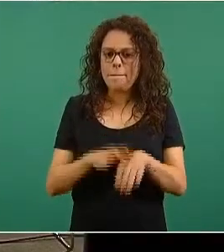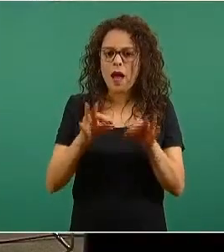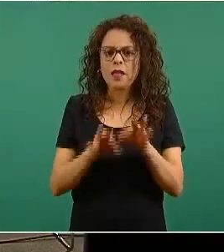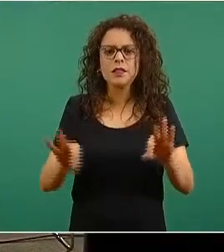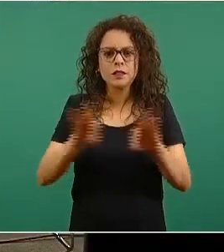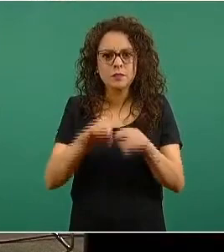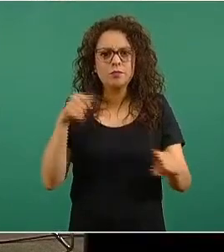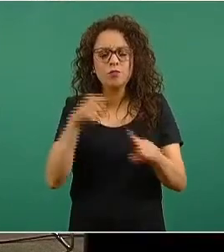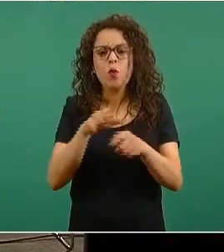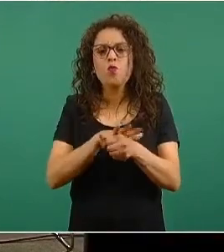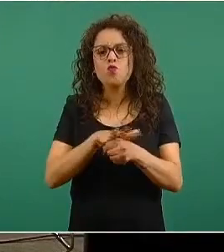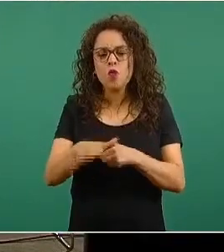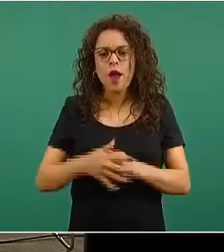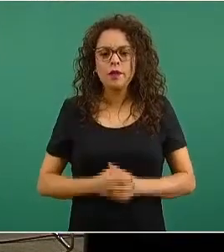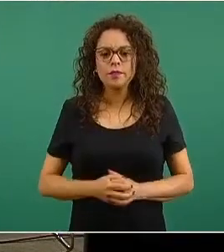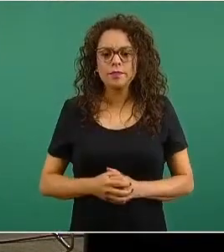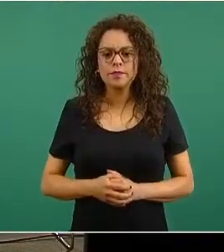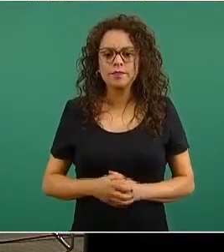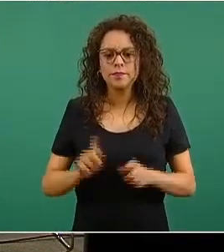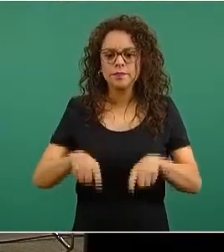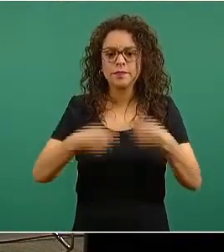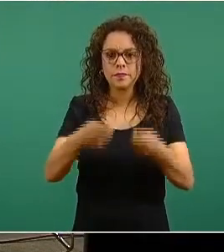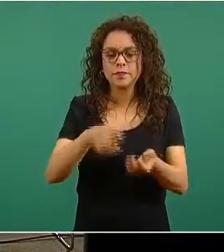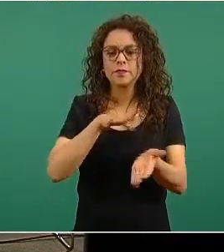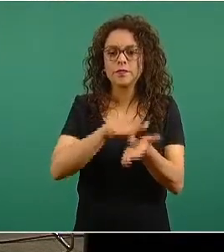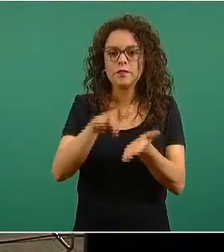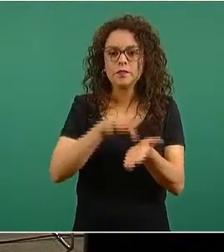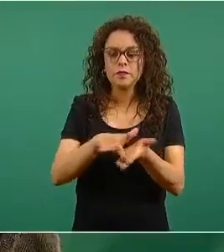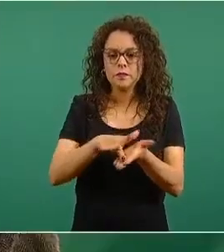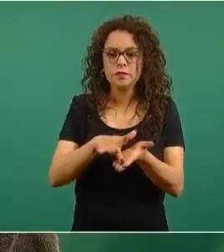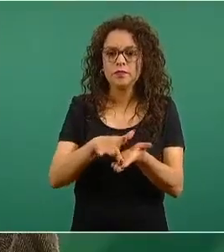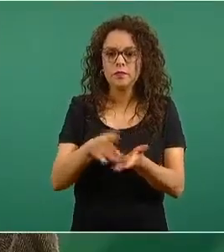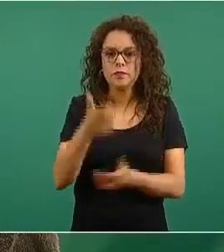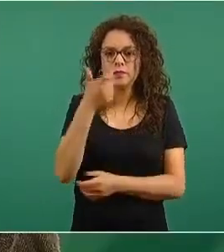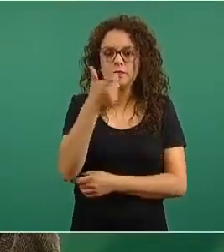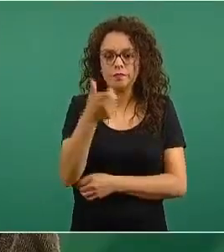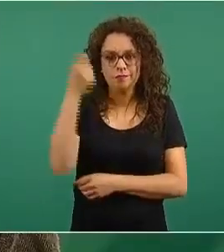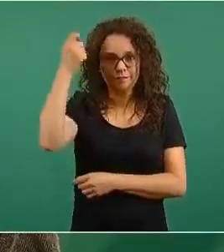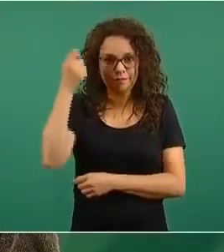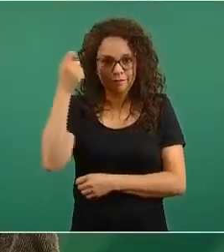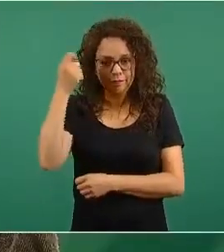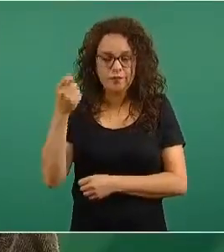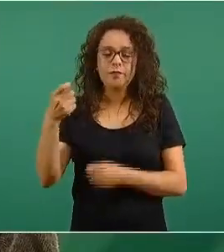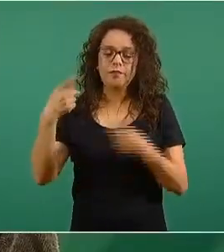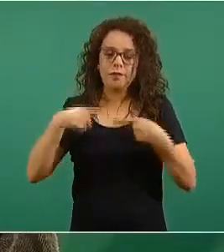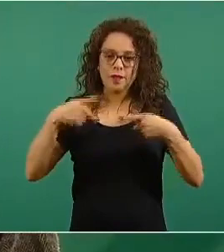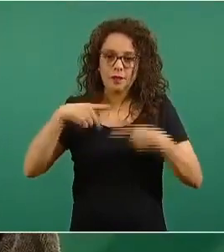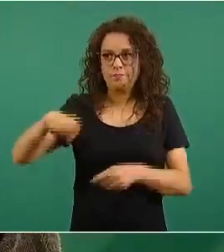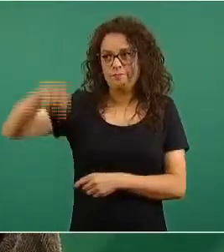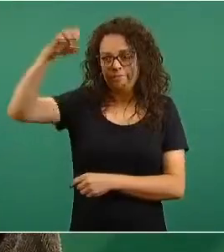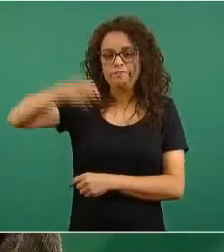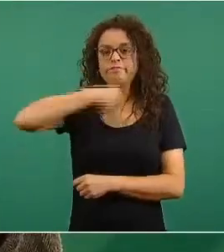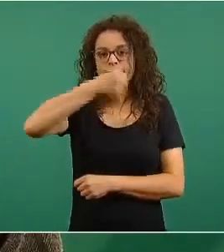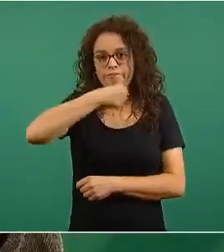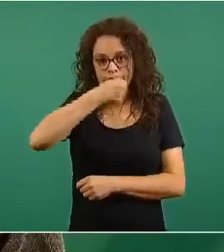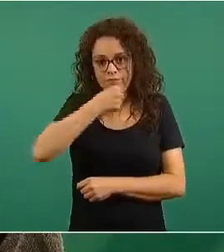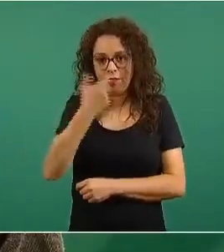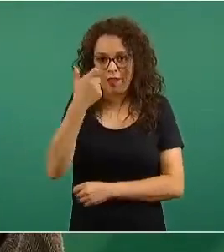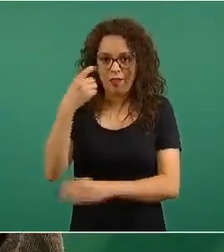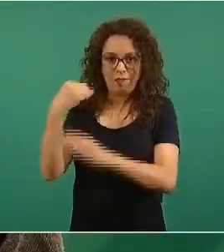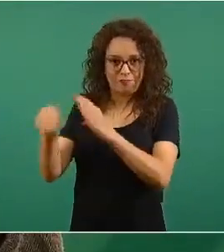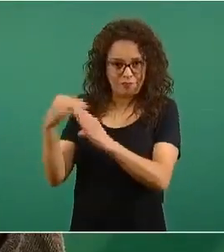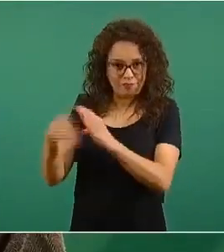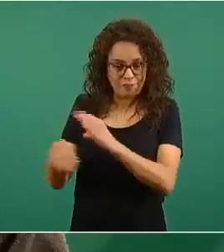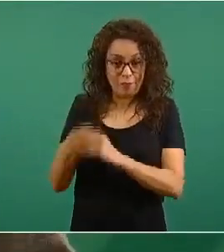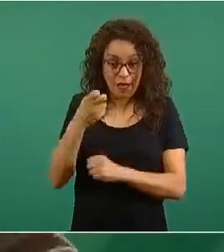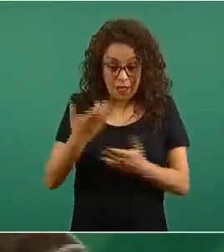programa de asistencia económica a los adultos mayores, de transferencias financieras a las personas adultas mayores, y esto es lo que